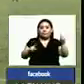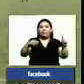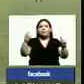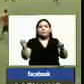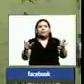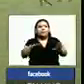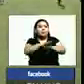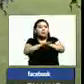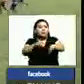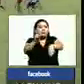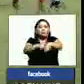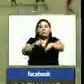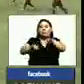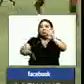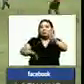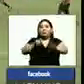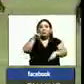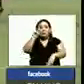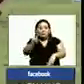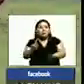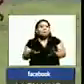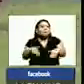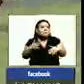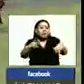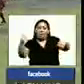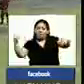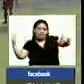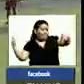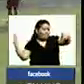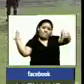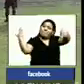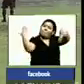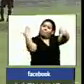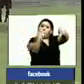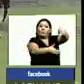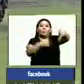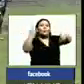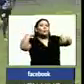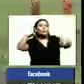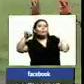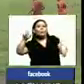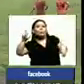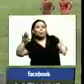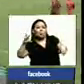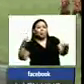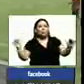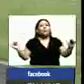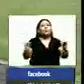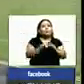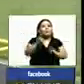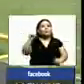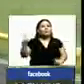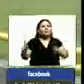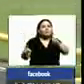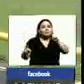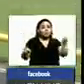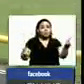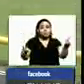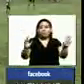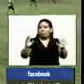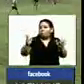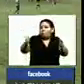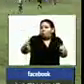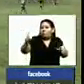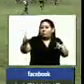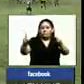minuto 51 del compromiso a través de un tiro libre Julio Amaya, muy a su estilo, igualó las acciones del duelo El marcador no se movió